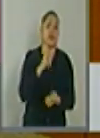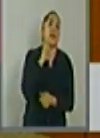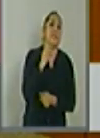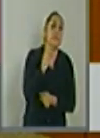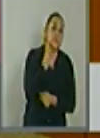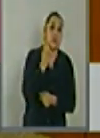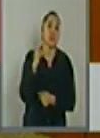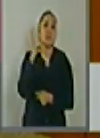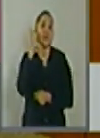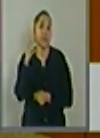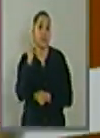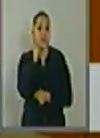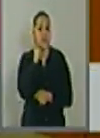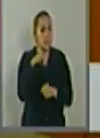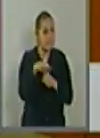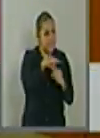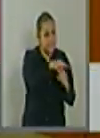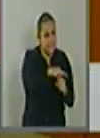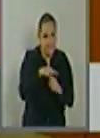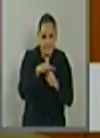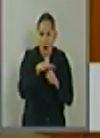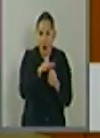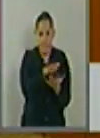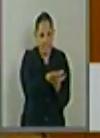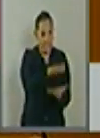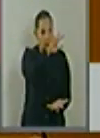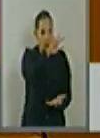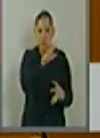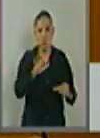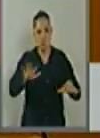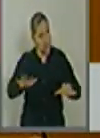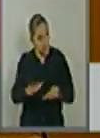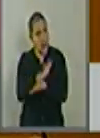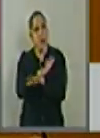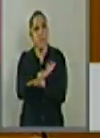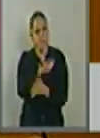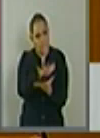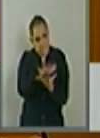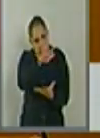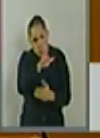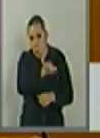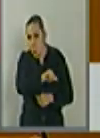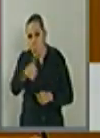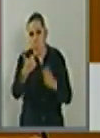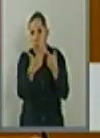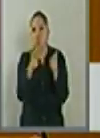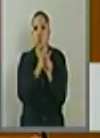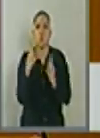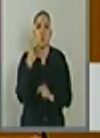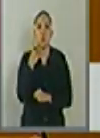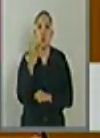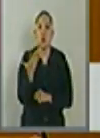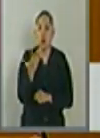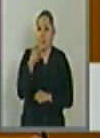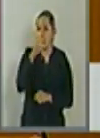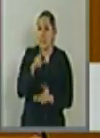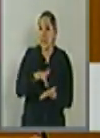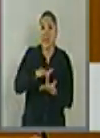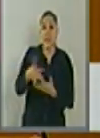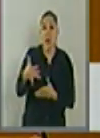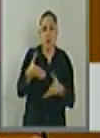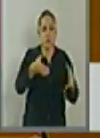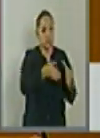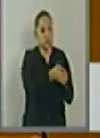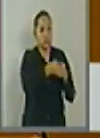senadores. Y sin sobresaltos, hay que decirlo y subrayarlo. Gracias a la fortaleza de las